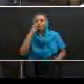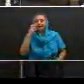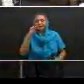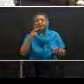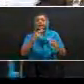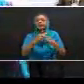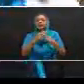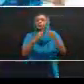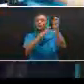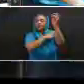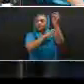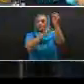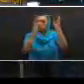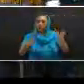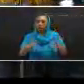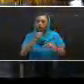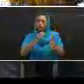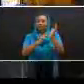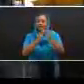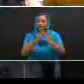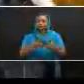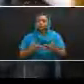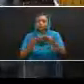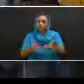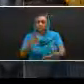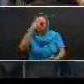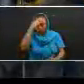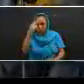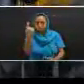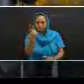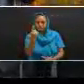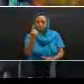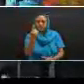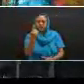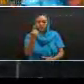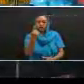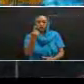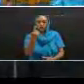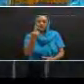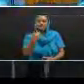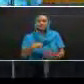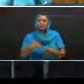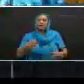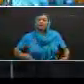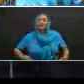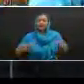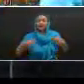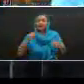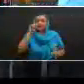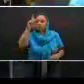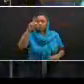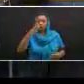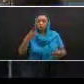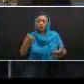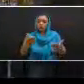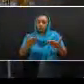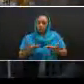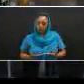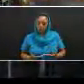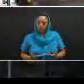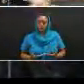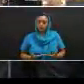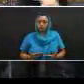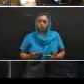Señor, venimos dándote gracias primeramente por la vida que tú nos diste hoy, Señor. Venimos